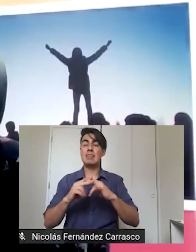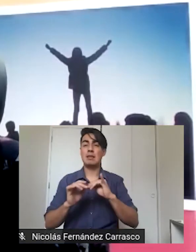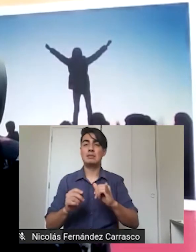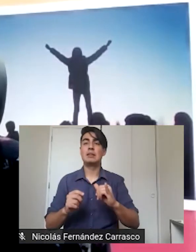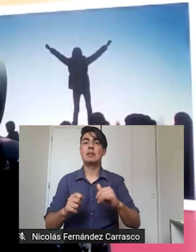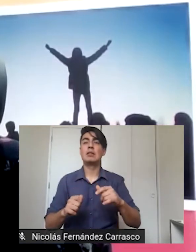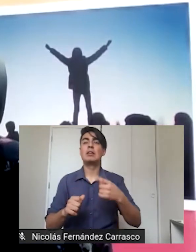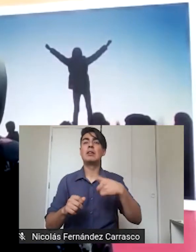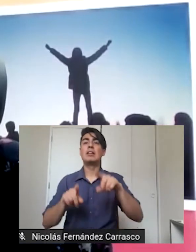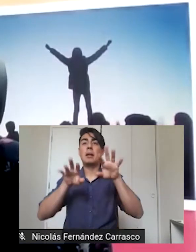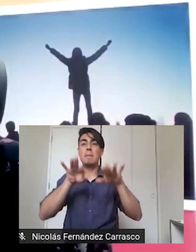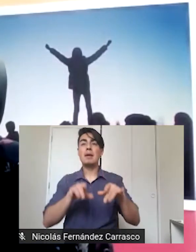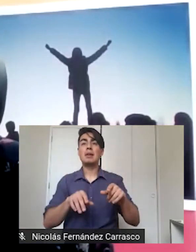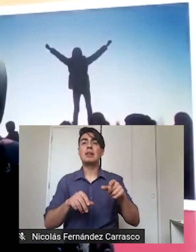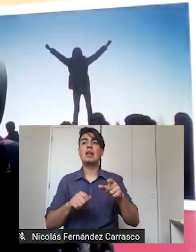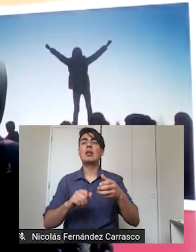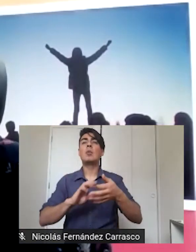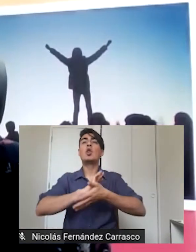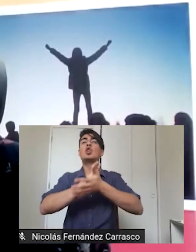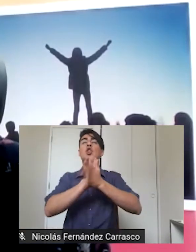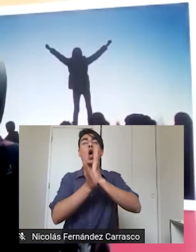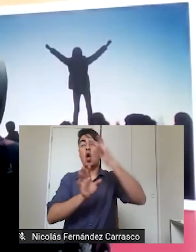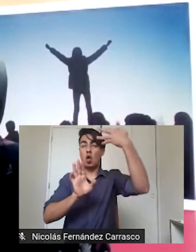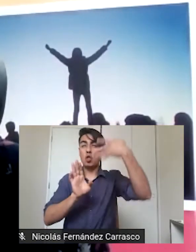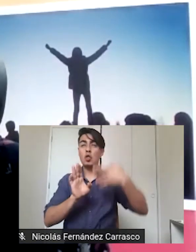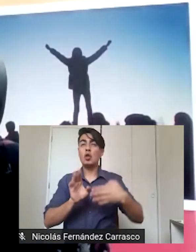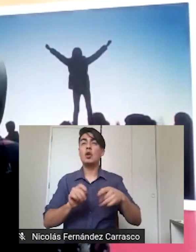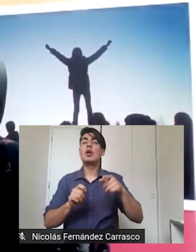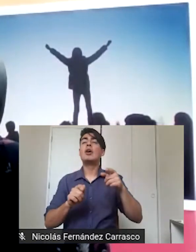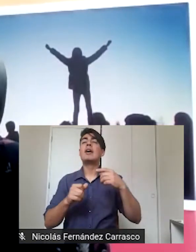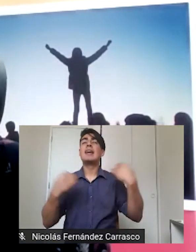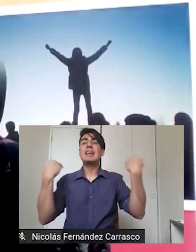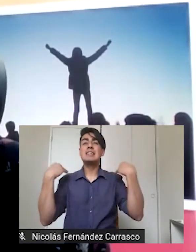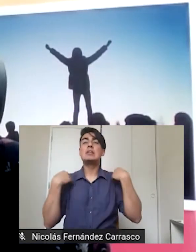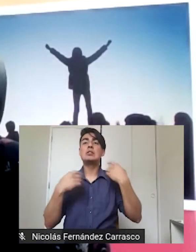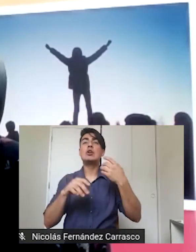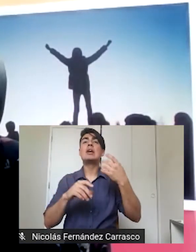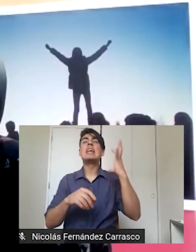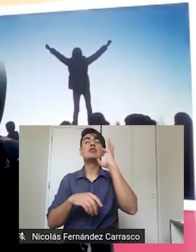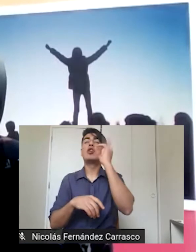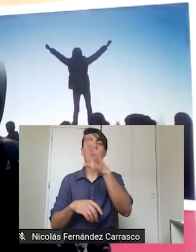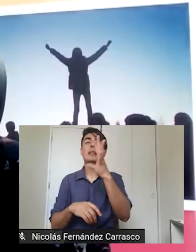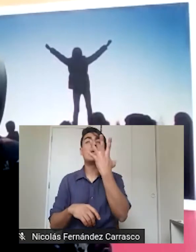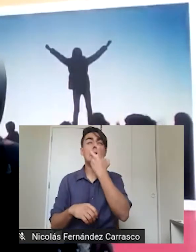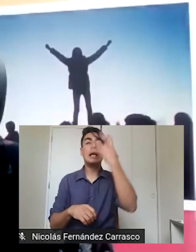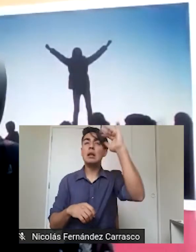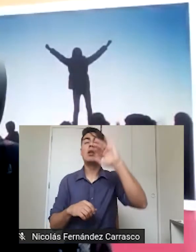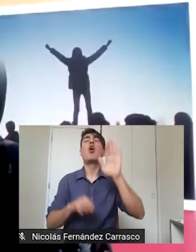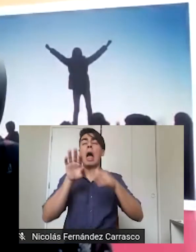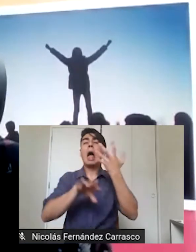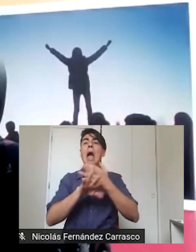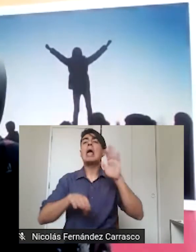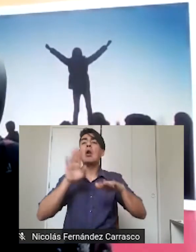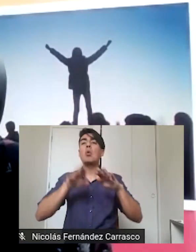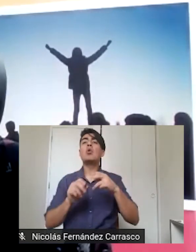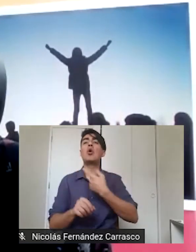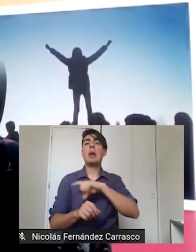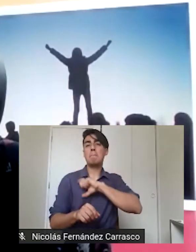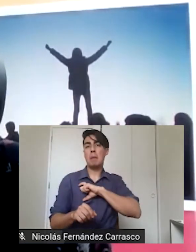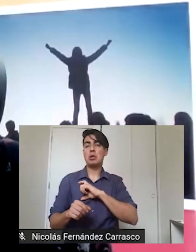varios ejercicios que pueden ser usados en la clase, que pueden ser